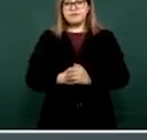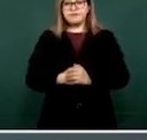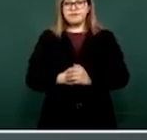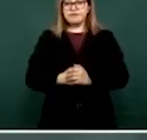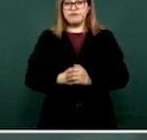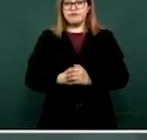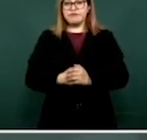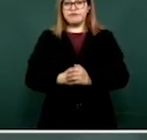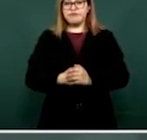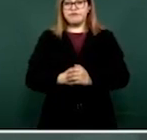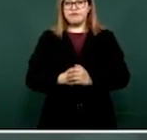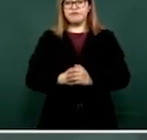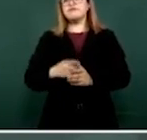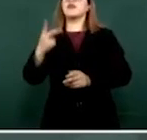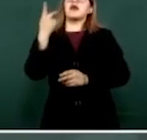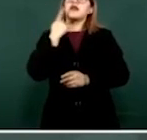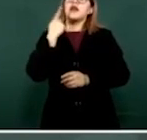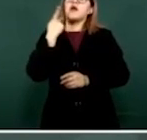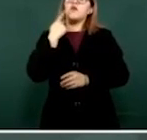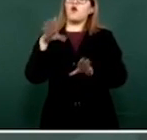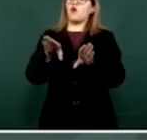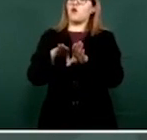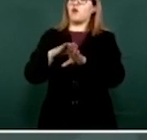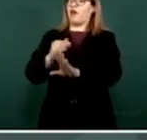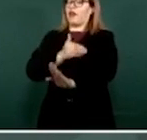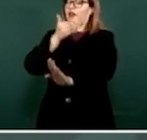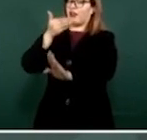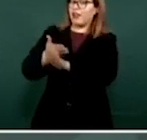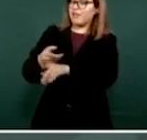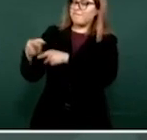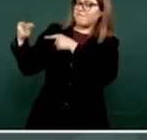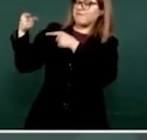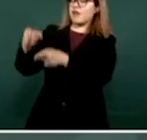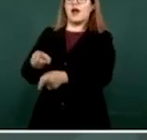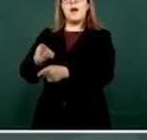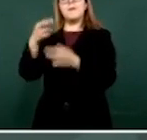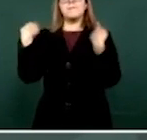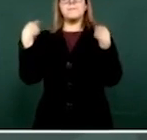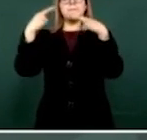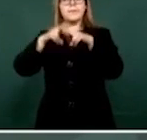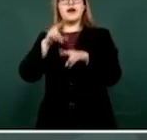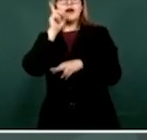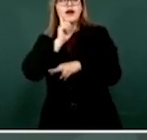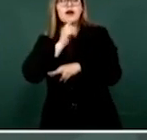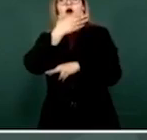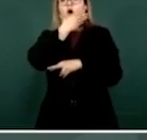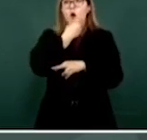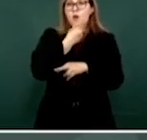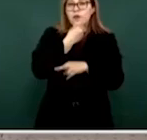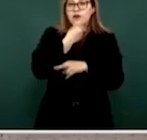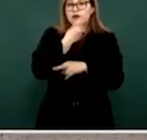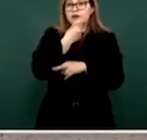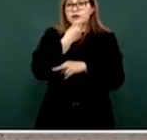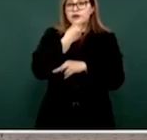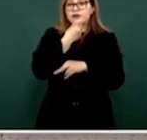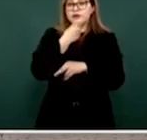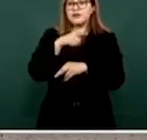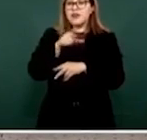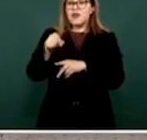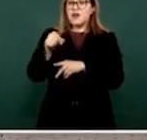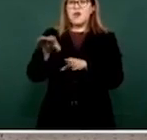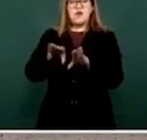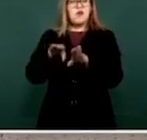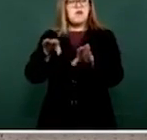ya la política de agresión a maestras y a maestros, la